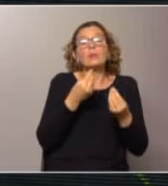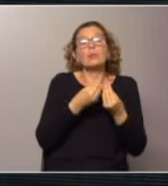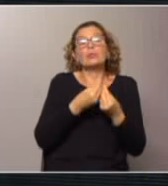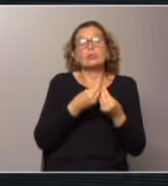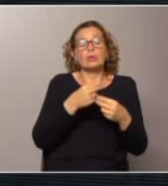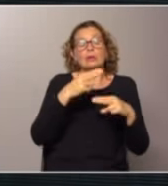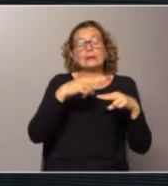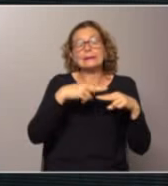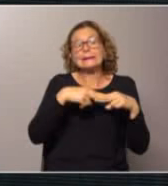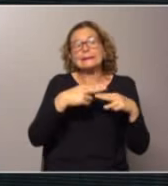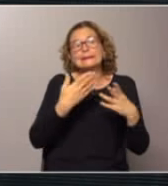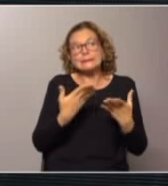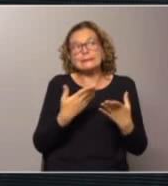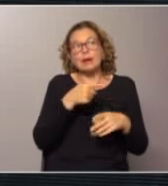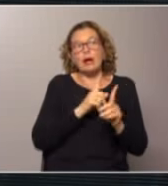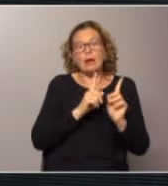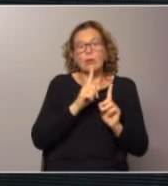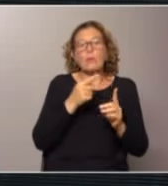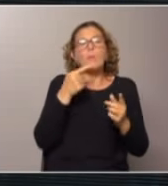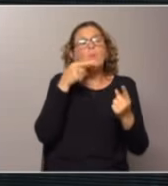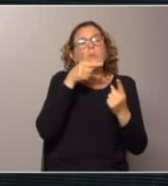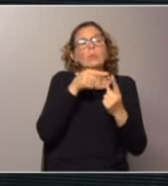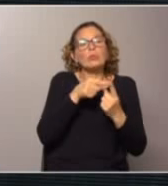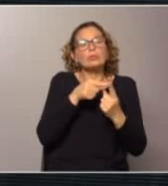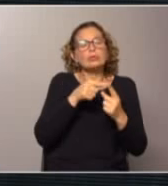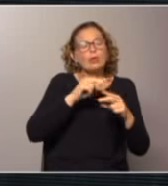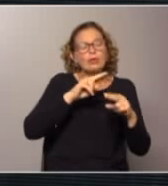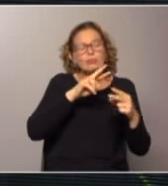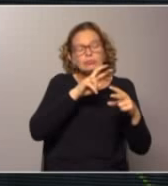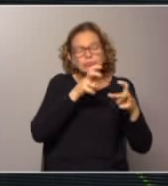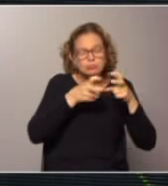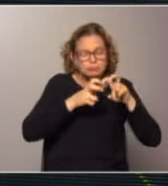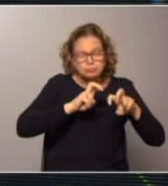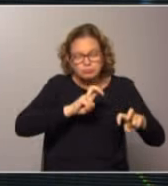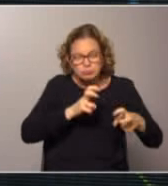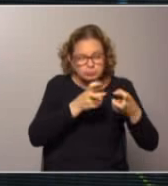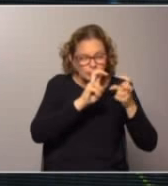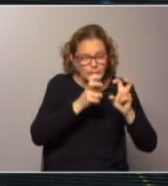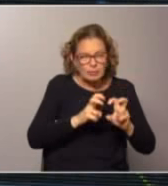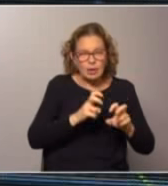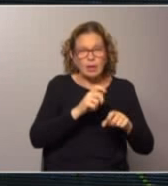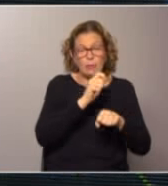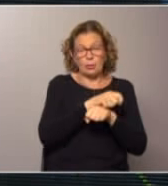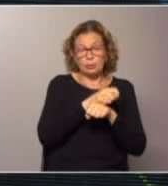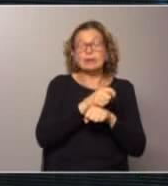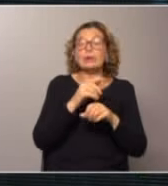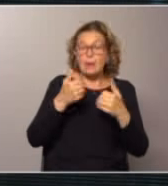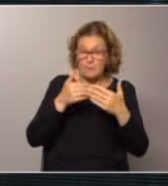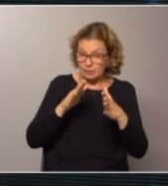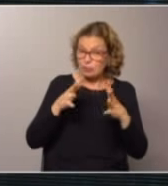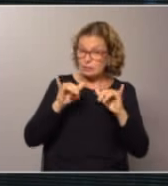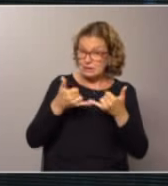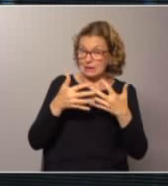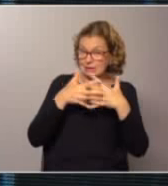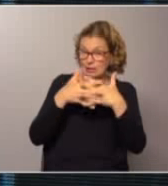toman las redes sociales deberían en algún punto ser revisadas por la justicia de hecho en eeuu están comenzando a pasar porque si no